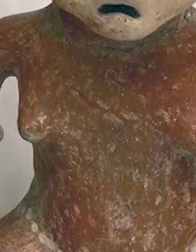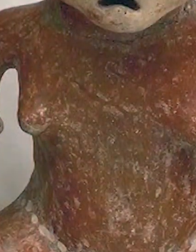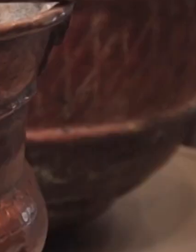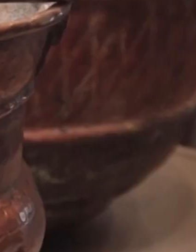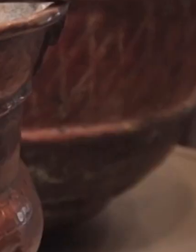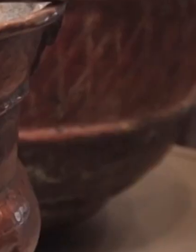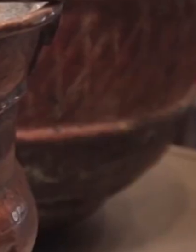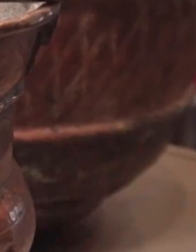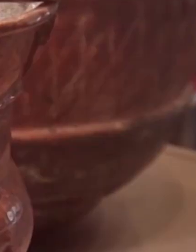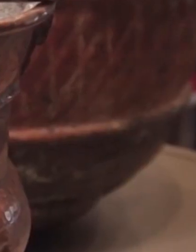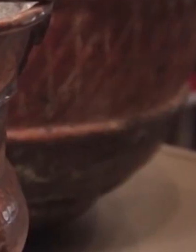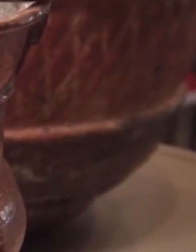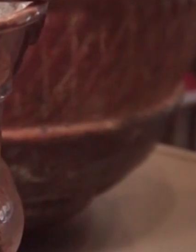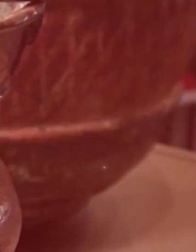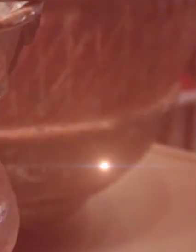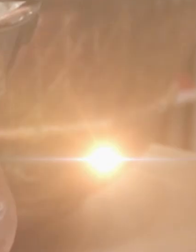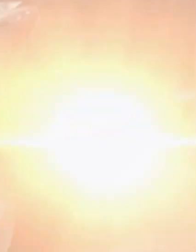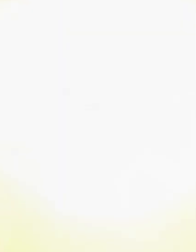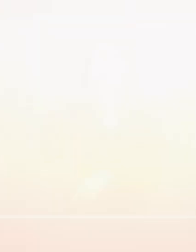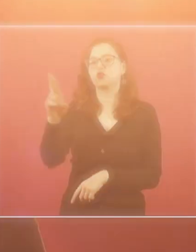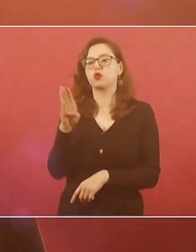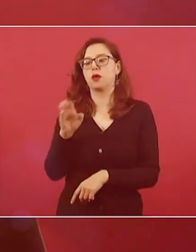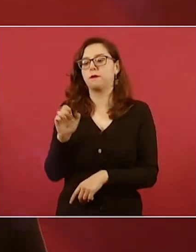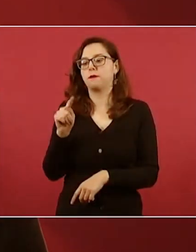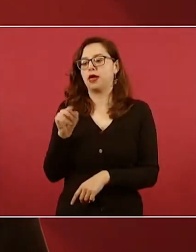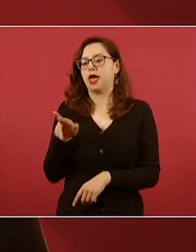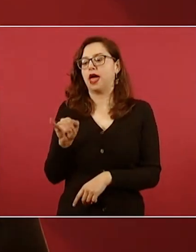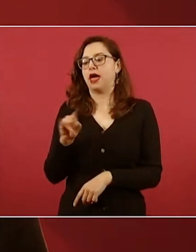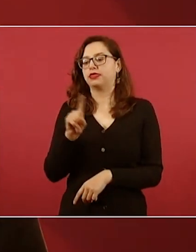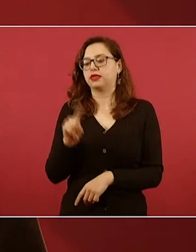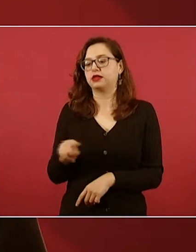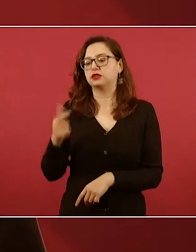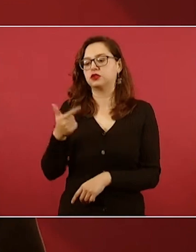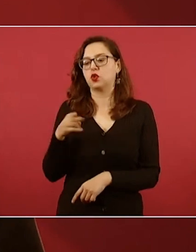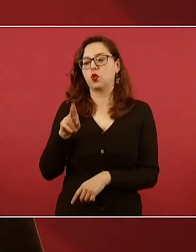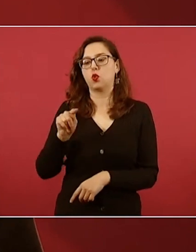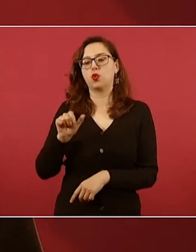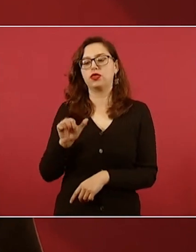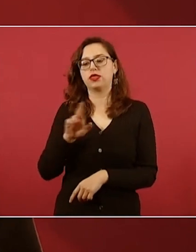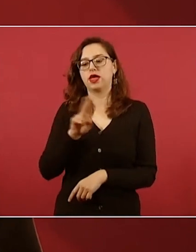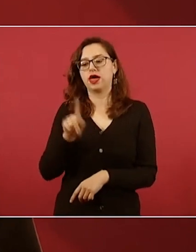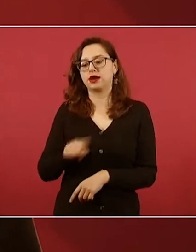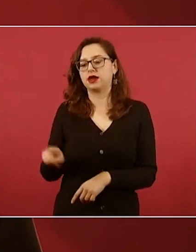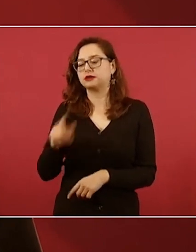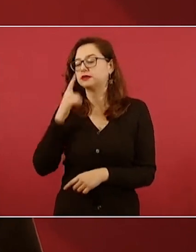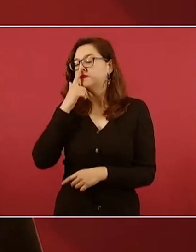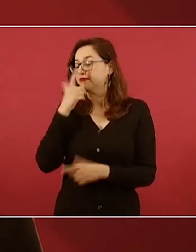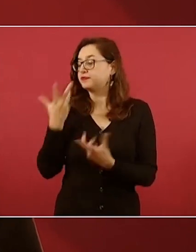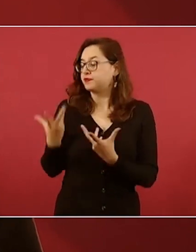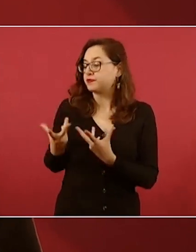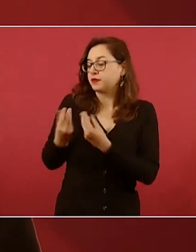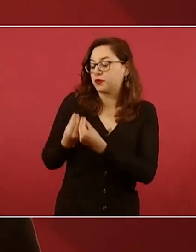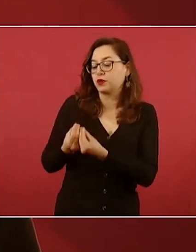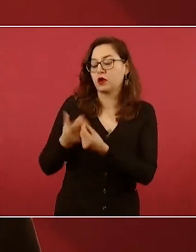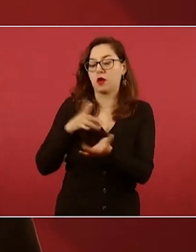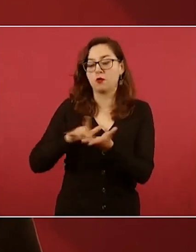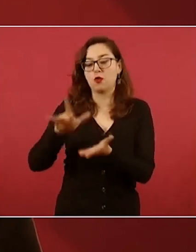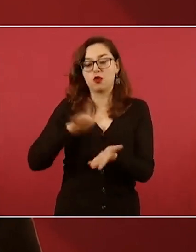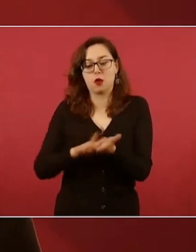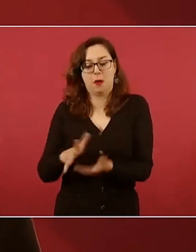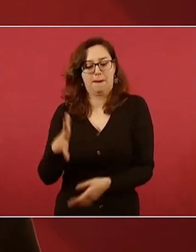cancelación de subastas y ventas en galerías. Este esfuerzo ha ayudado a abrir conciencias de